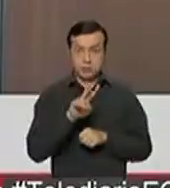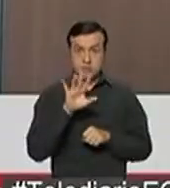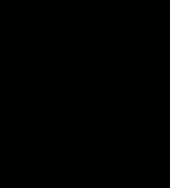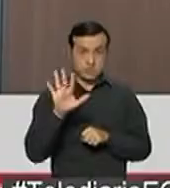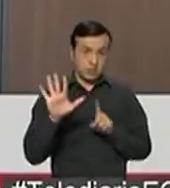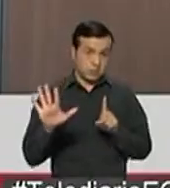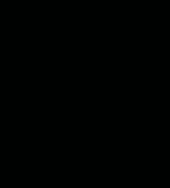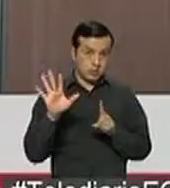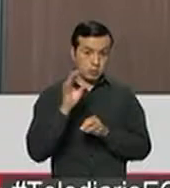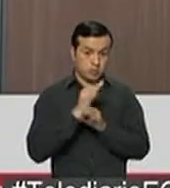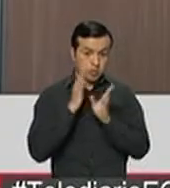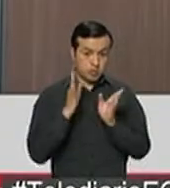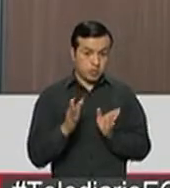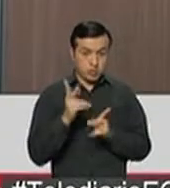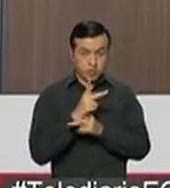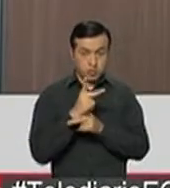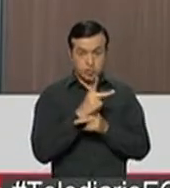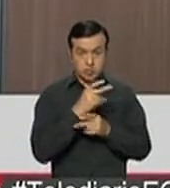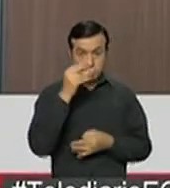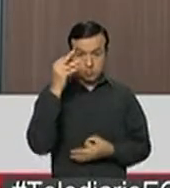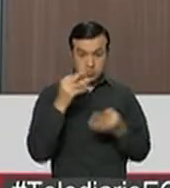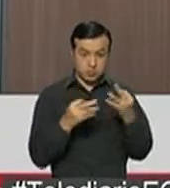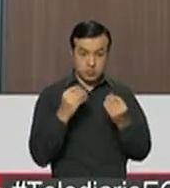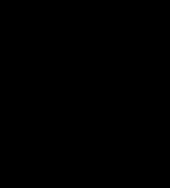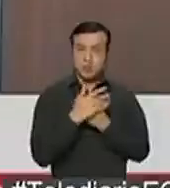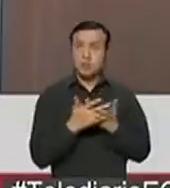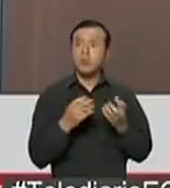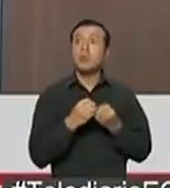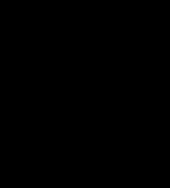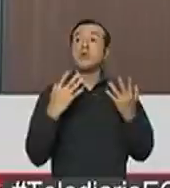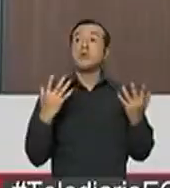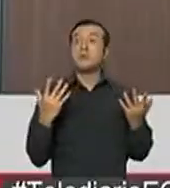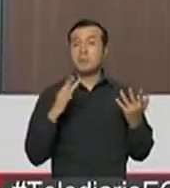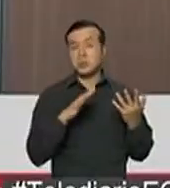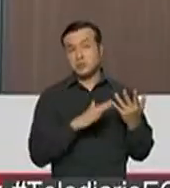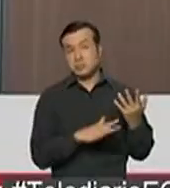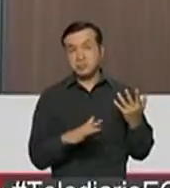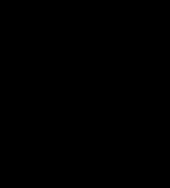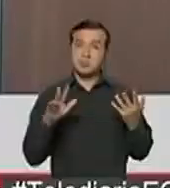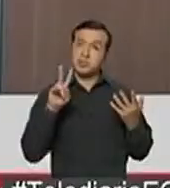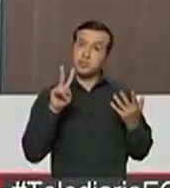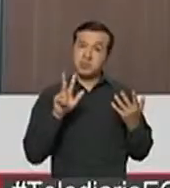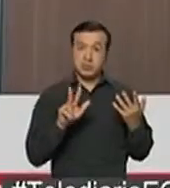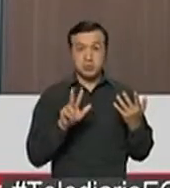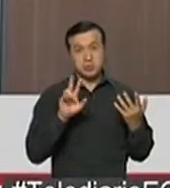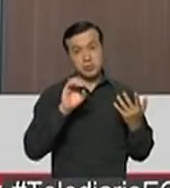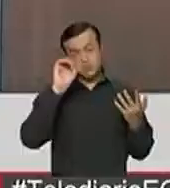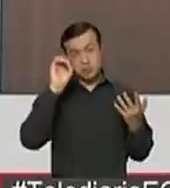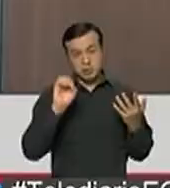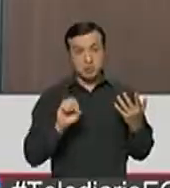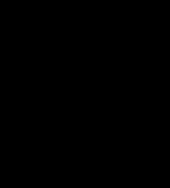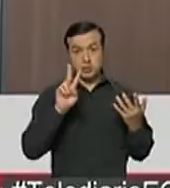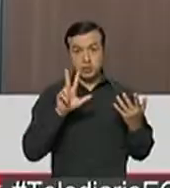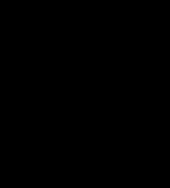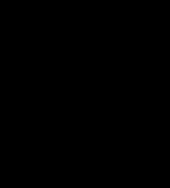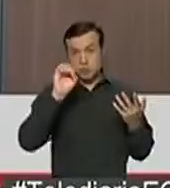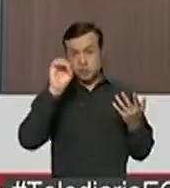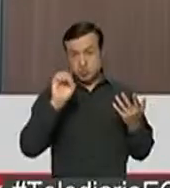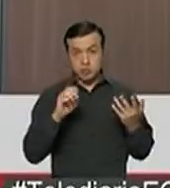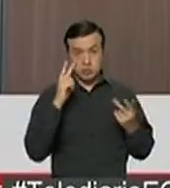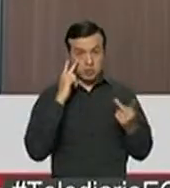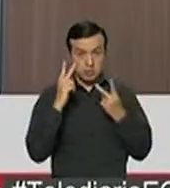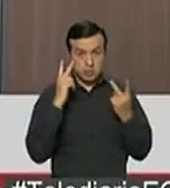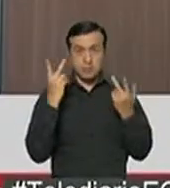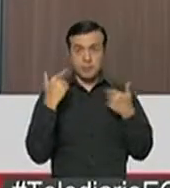11.626 funcionarios que tiene el Consejo de la Judicatura, apenas posiblemente de un 2 o 3%, pero